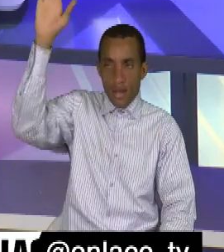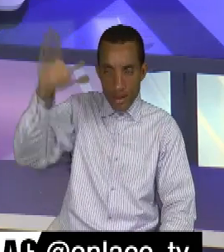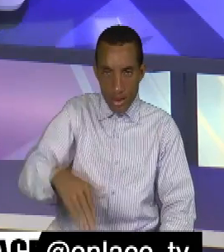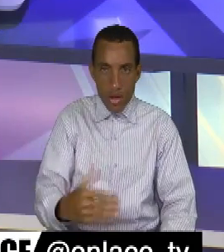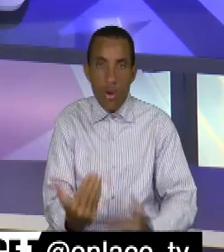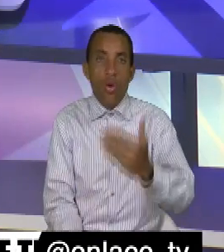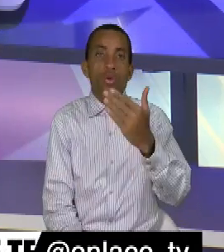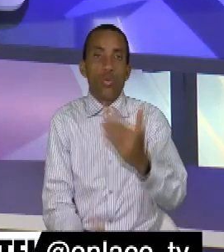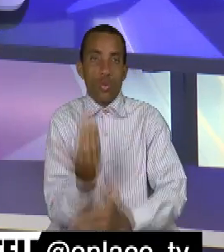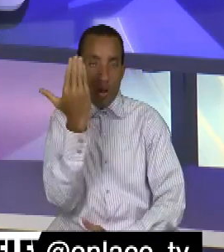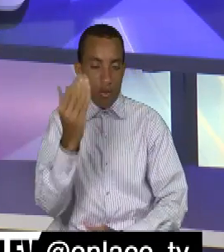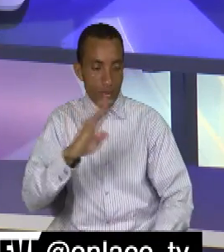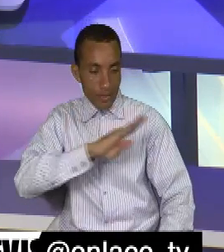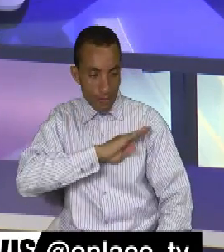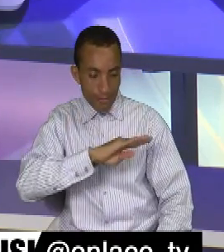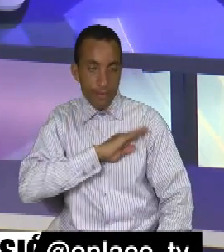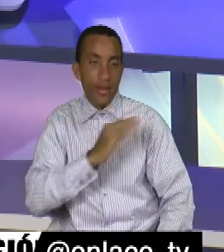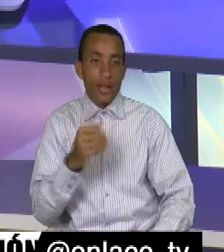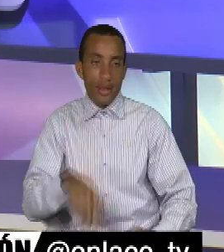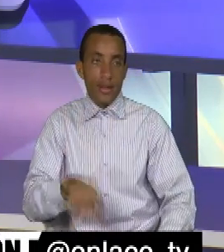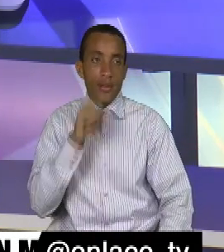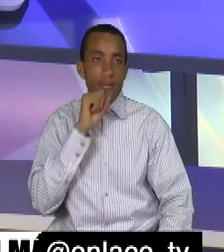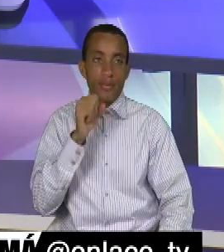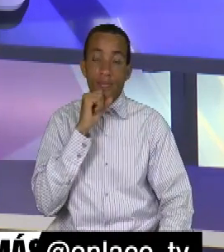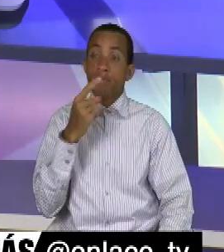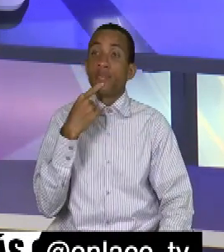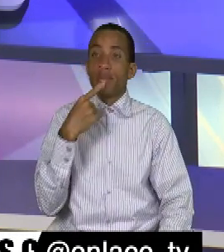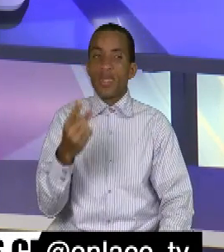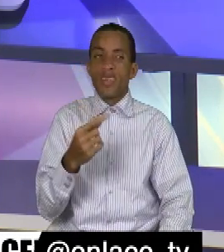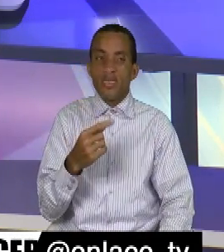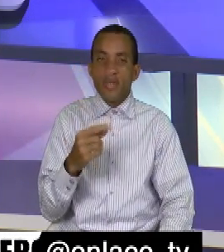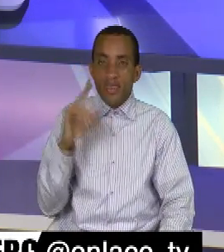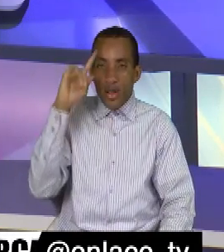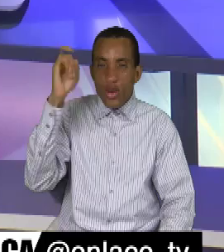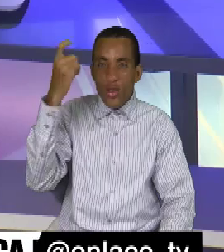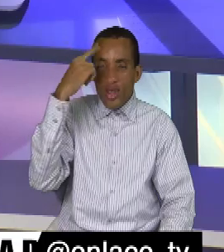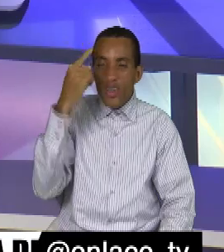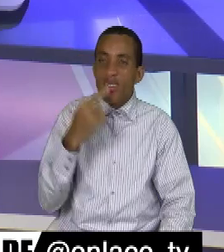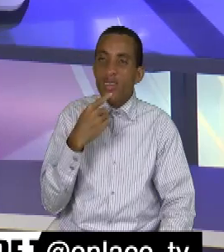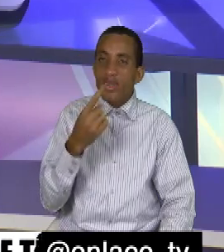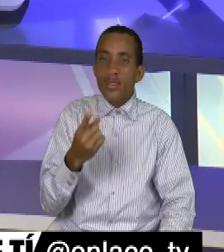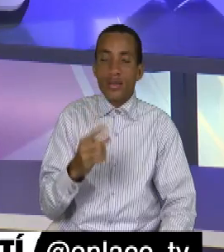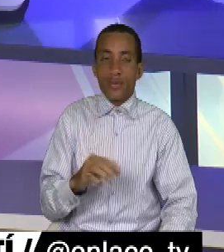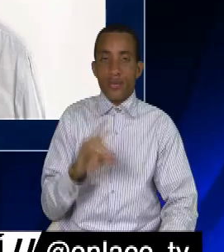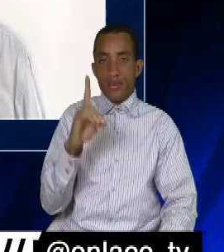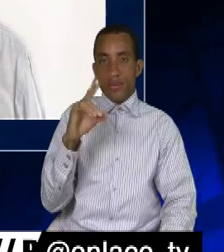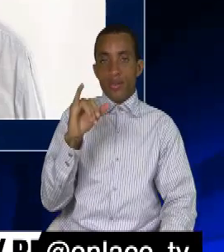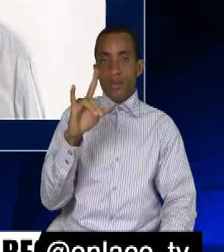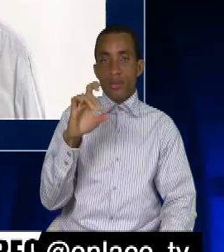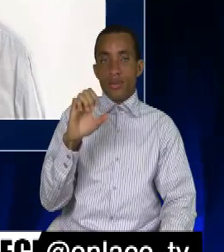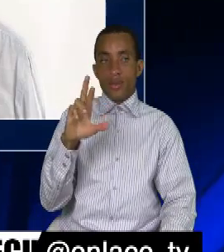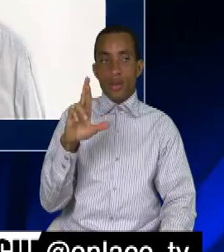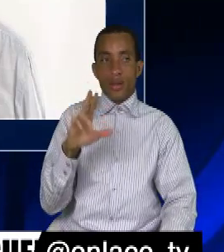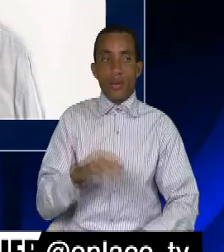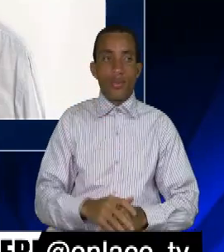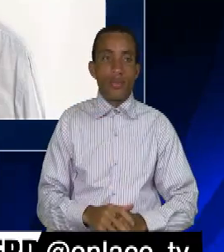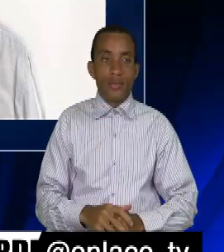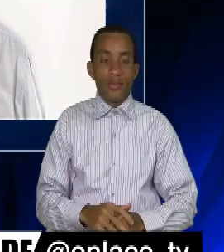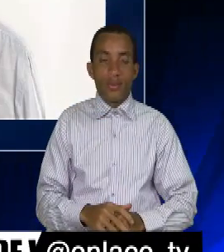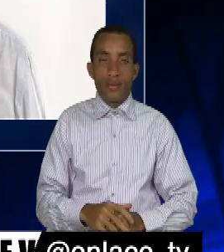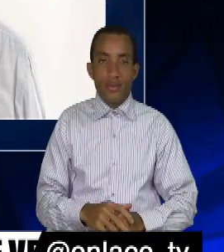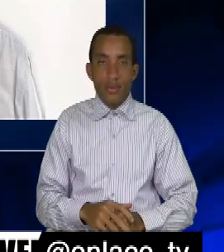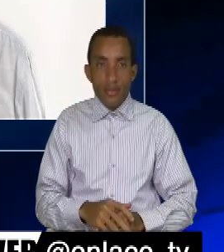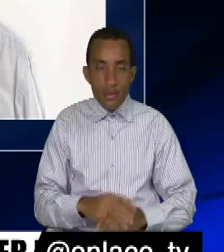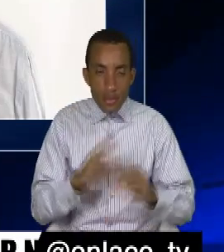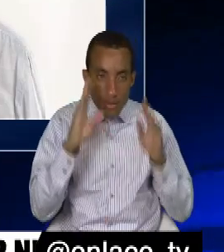el alcalde Darío Echeverri le ha pedido que se pronuncie al respecto. Escuchemos lo que dice el gobernador de Santander, Dider Tavera Amado. Escuchamos,